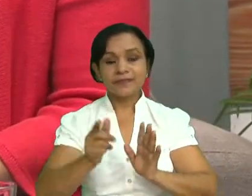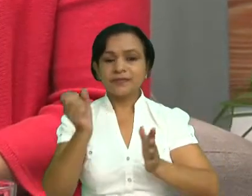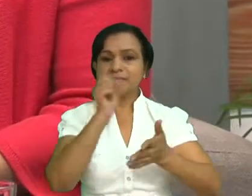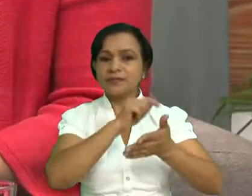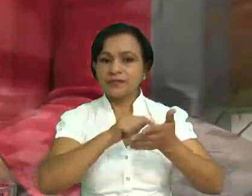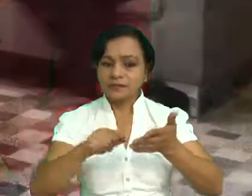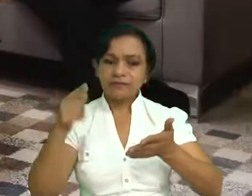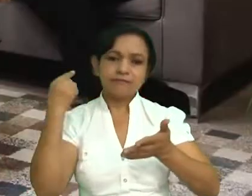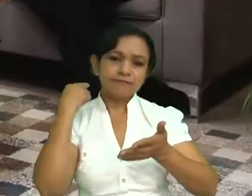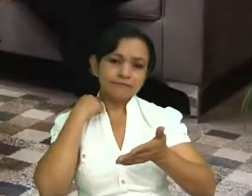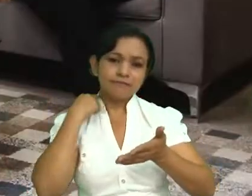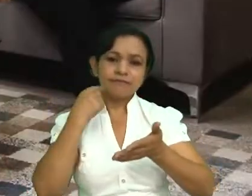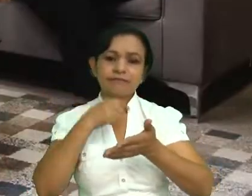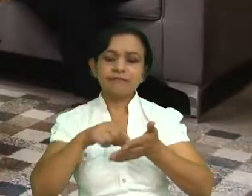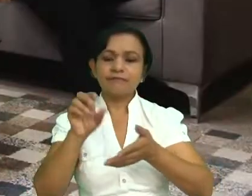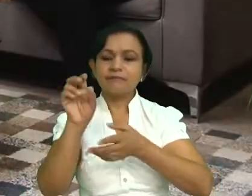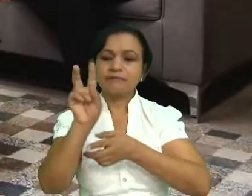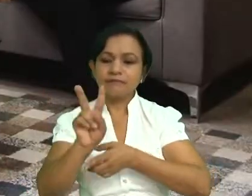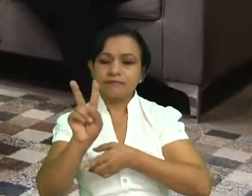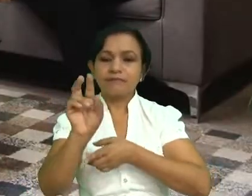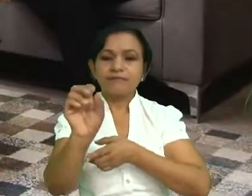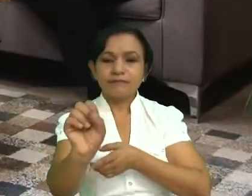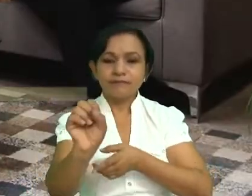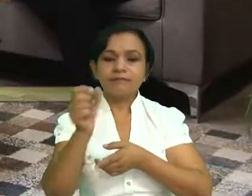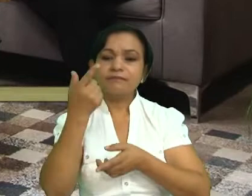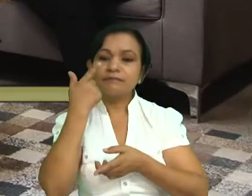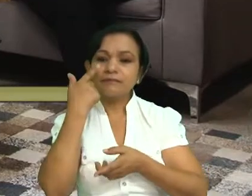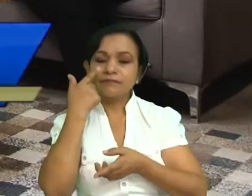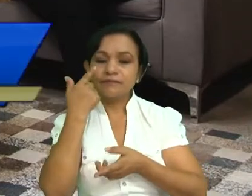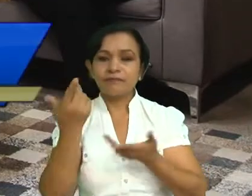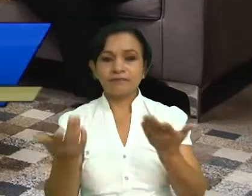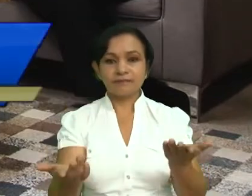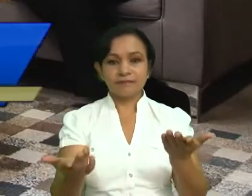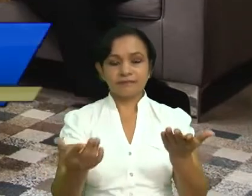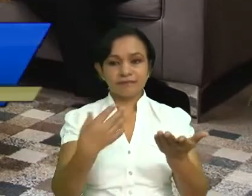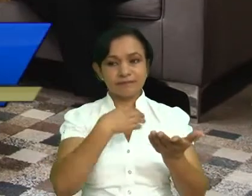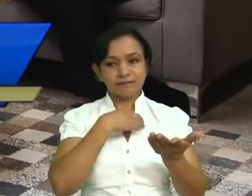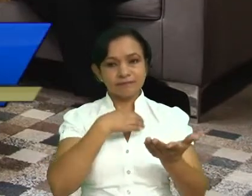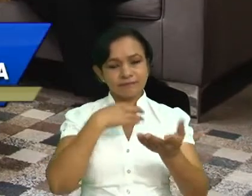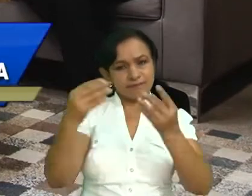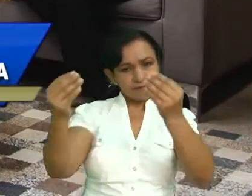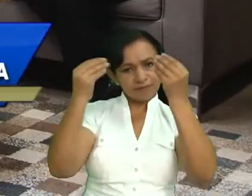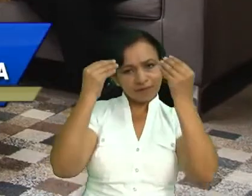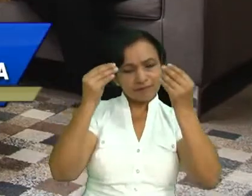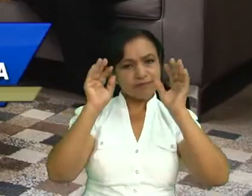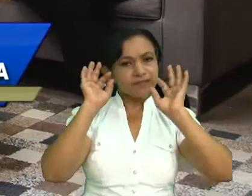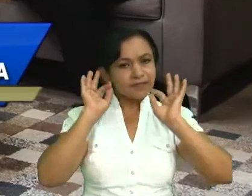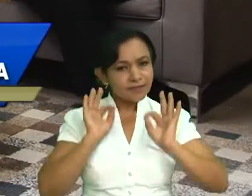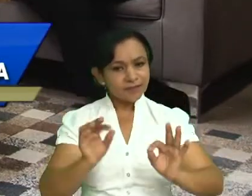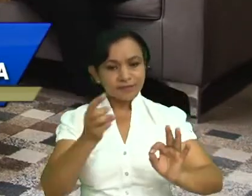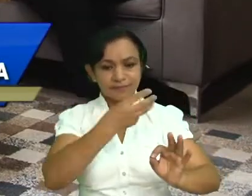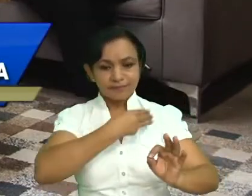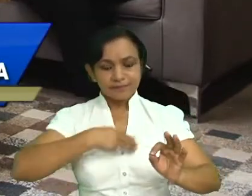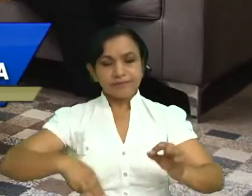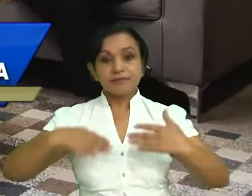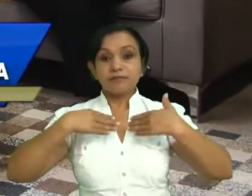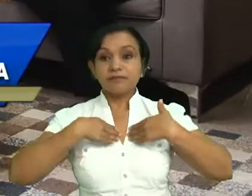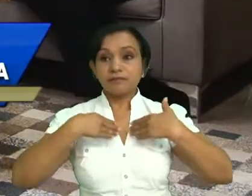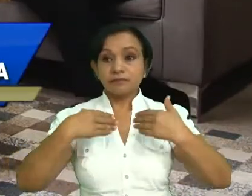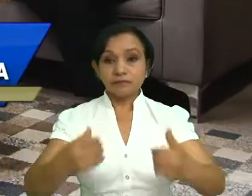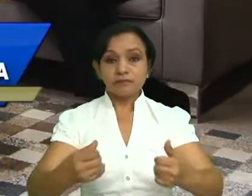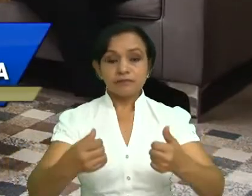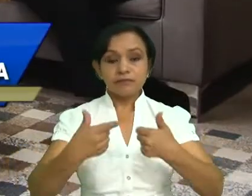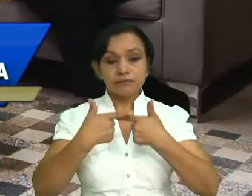semanal de ver cómo están los precios, además nosotros, como nos han capacitado muy bien, ¿verdad?, el Ministerio de Salud, entonces